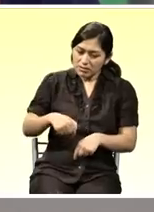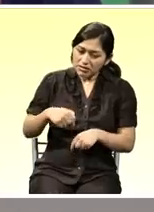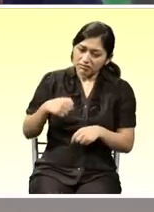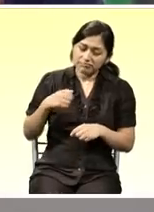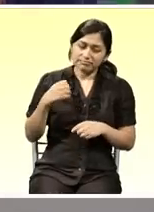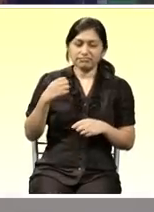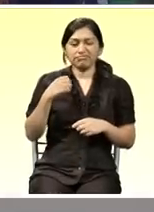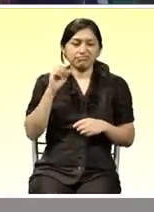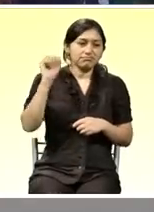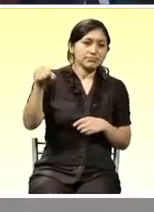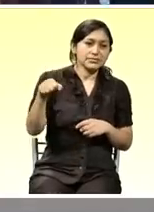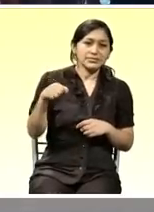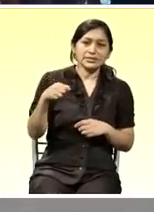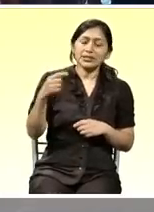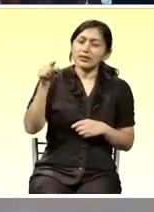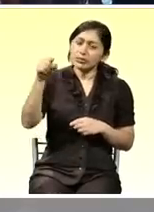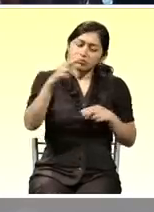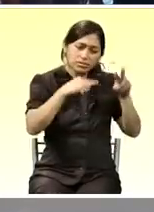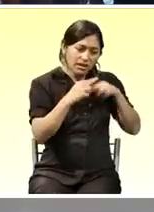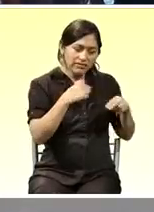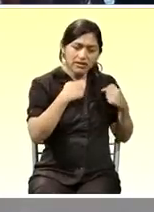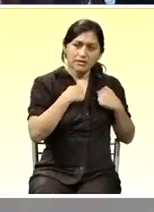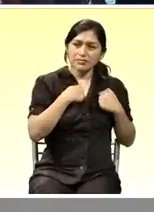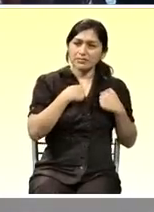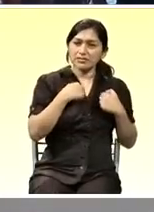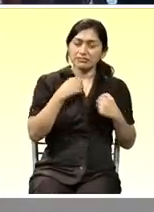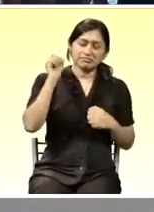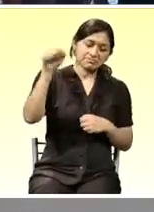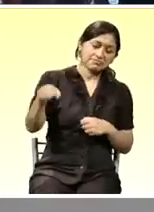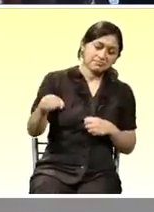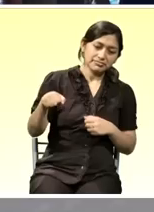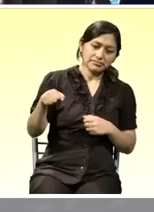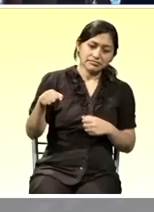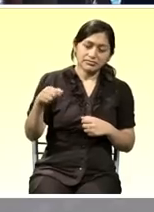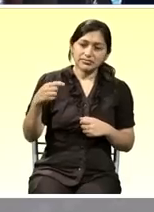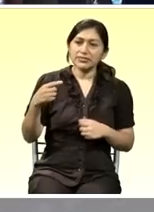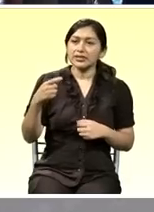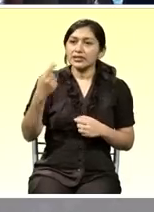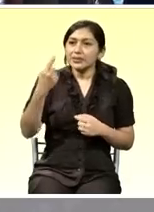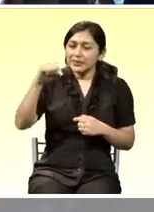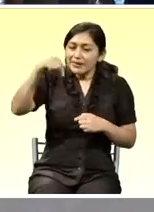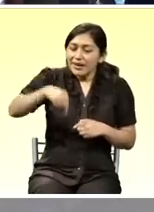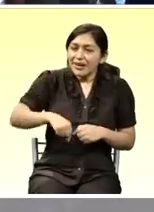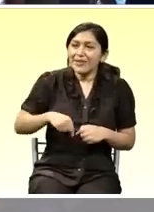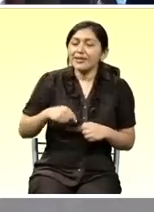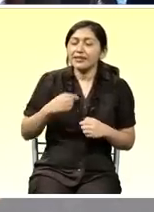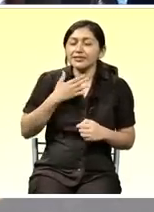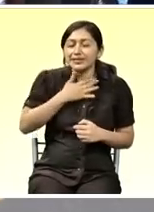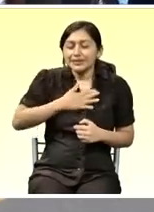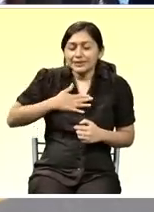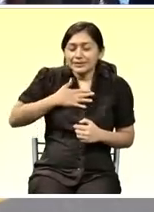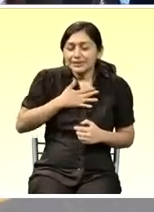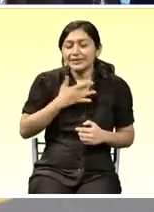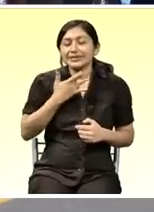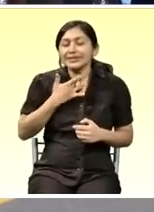solicitabas mi amistad, porque deseabas mi salvación. ¿Cómo ahora que con tanta ansia te